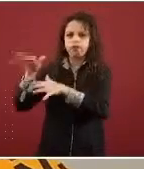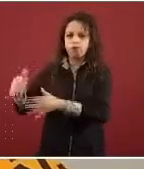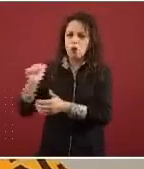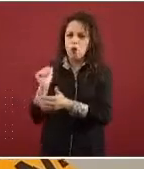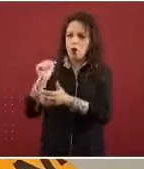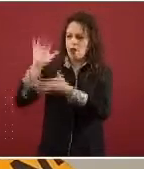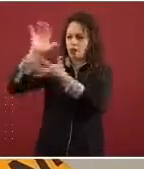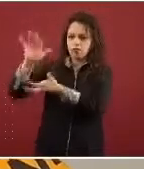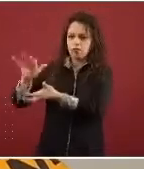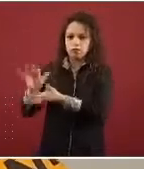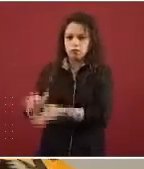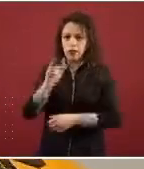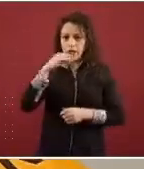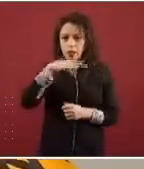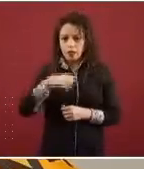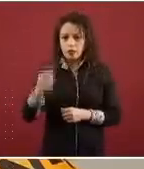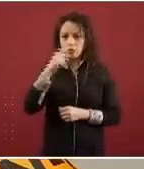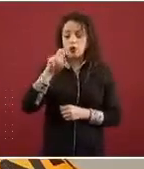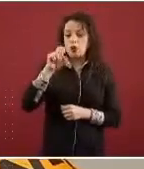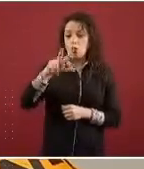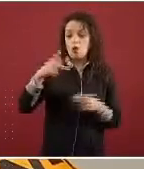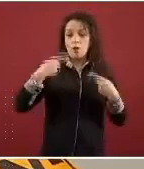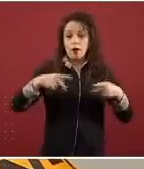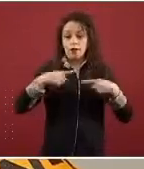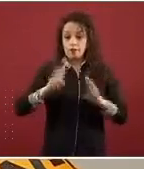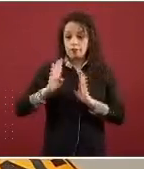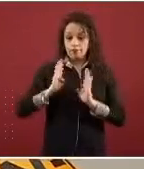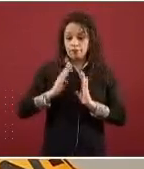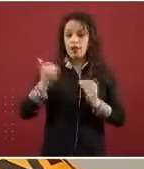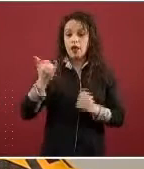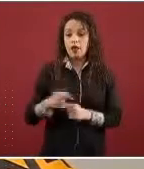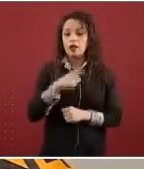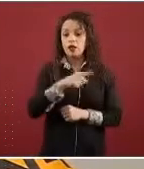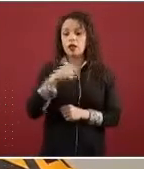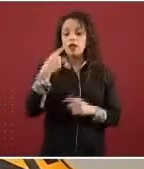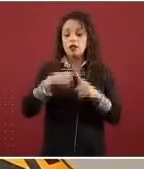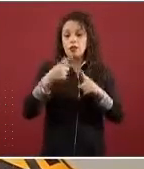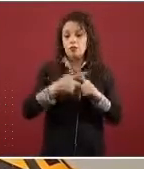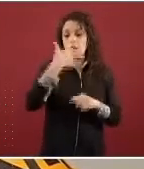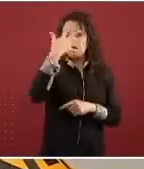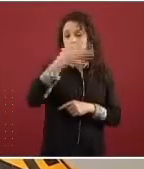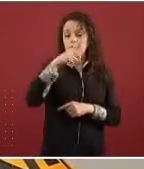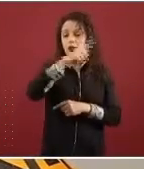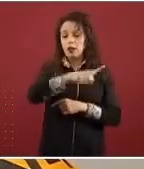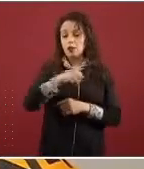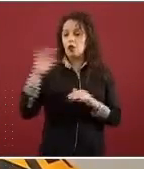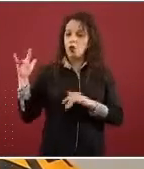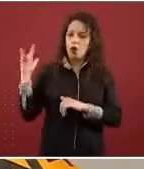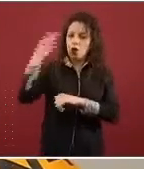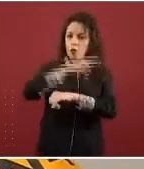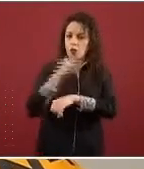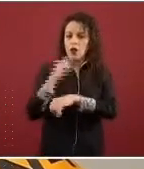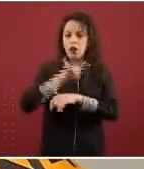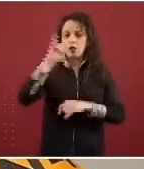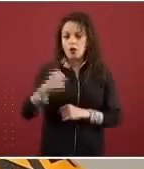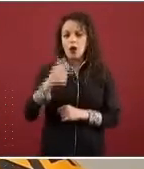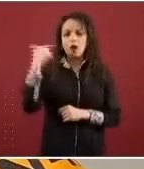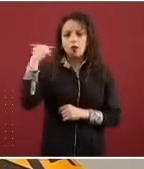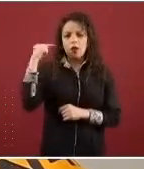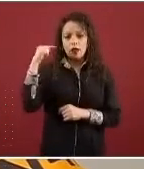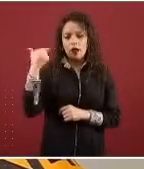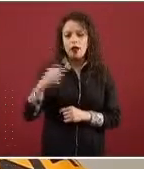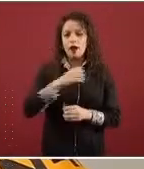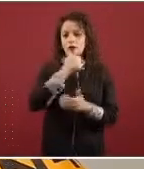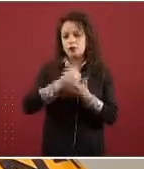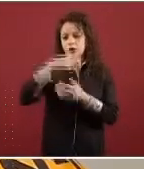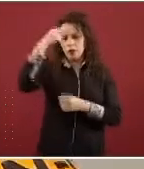1.178 hombres. También se están aplicando medidas sanitarias en 5 aeropuertos, en Tijuana, Guadalajara, Ciudad de México,